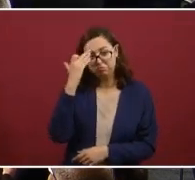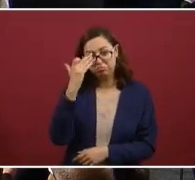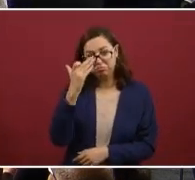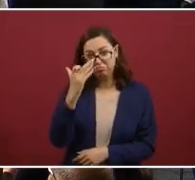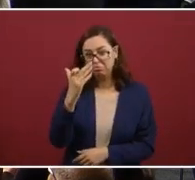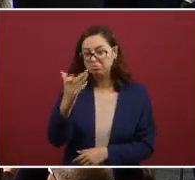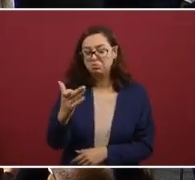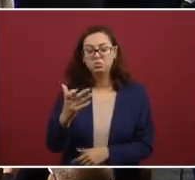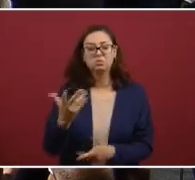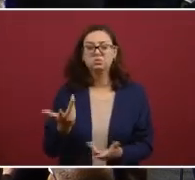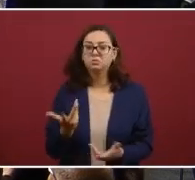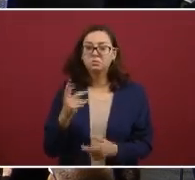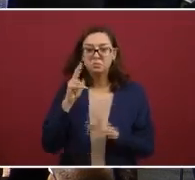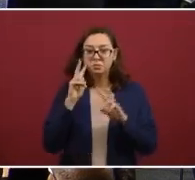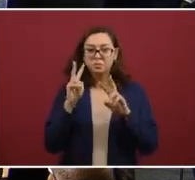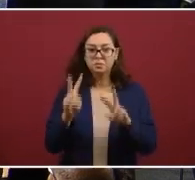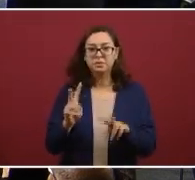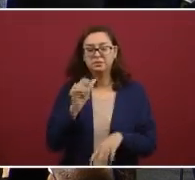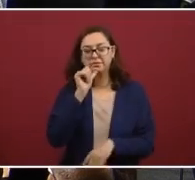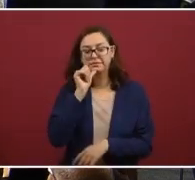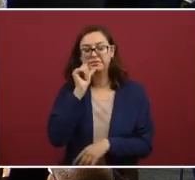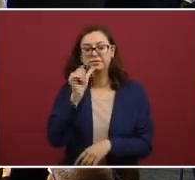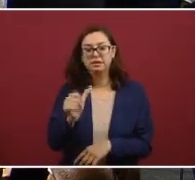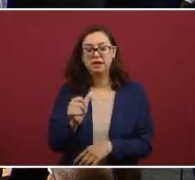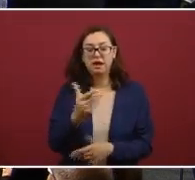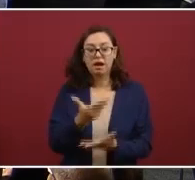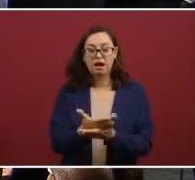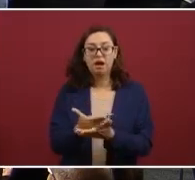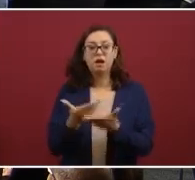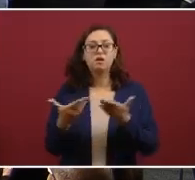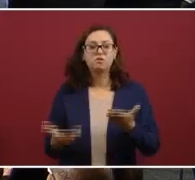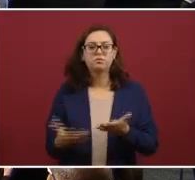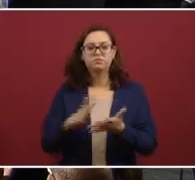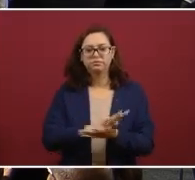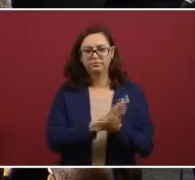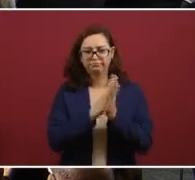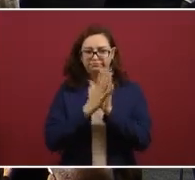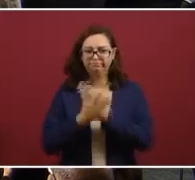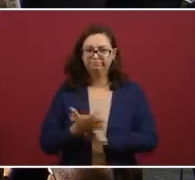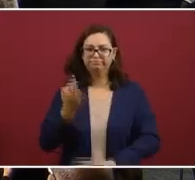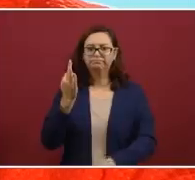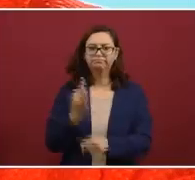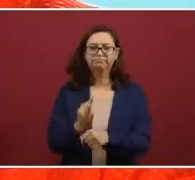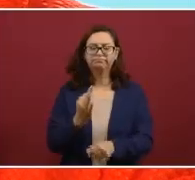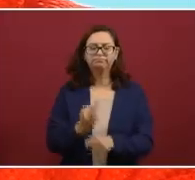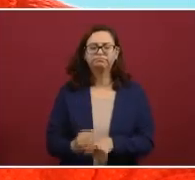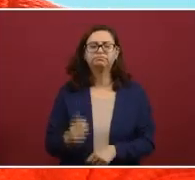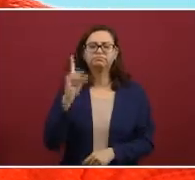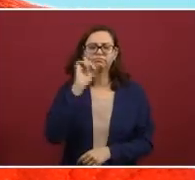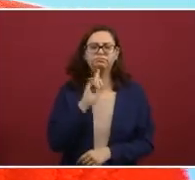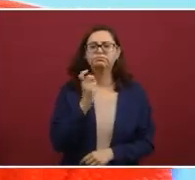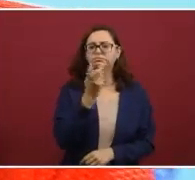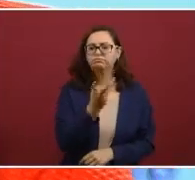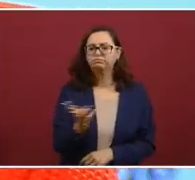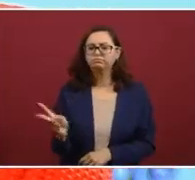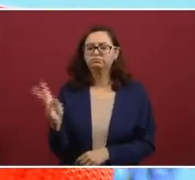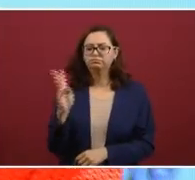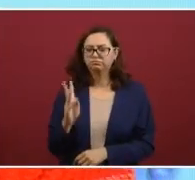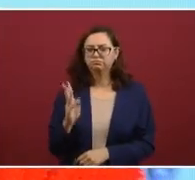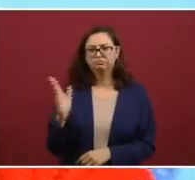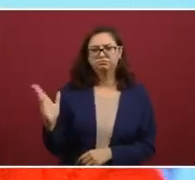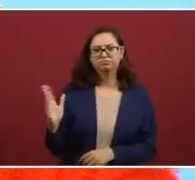madurar. El tiempo del cambio está aquí. Y las mujeres somos protagonistas del cambio que usted,